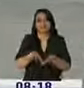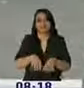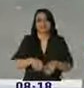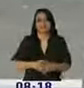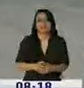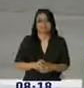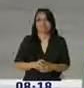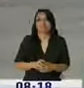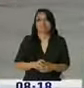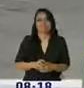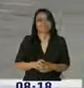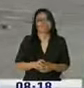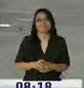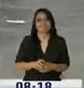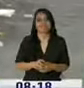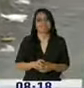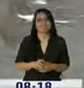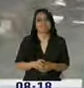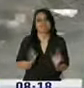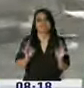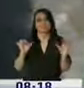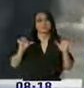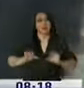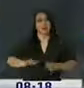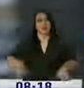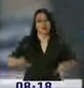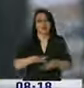corren a su suerte en esta selva de cemento.